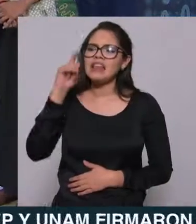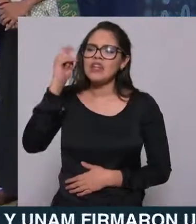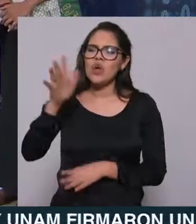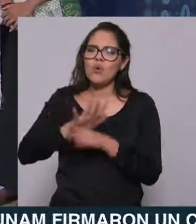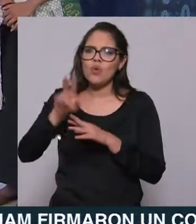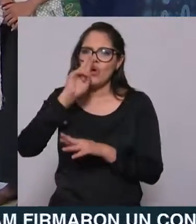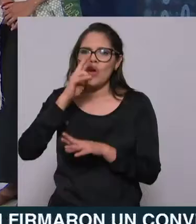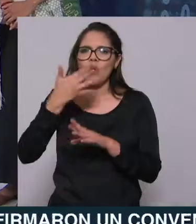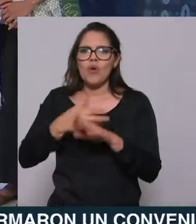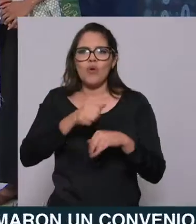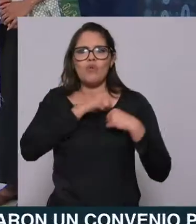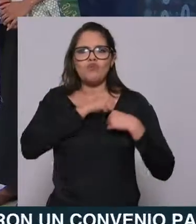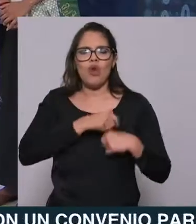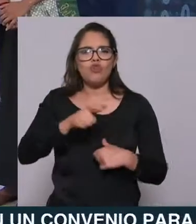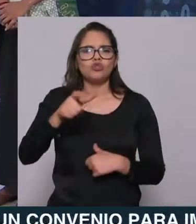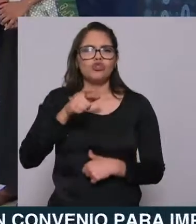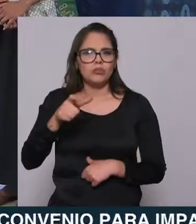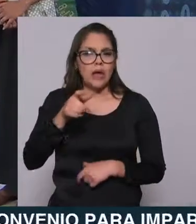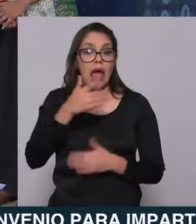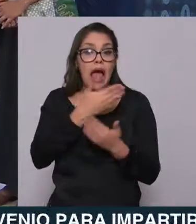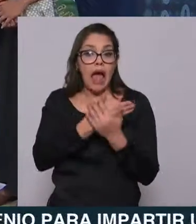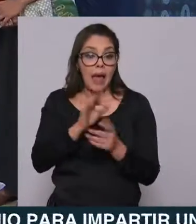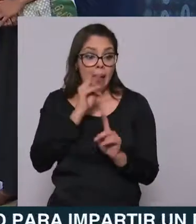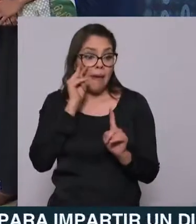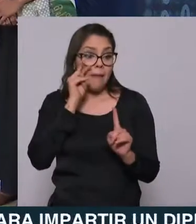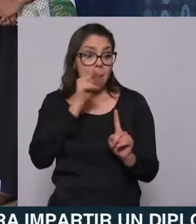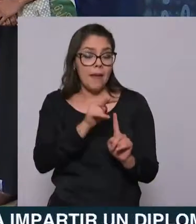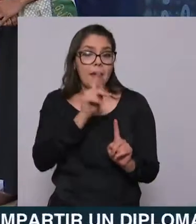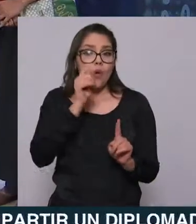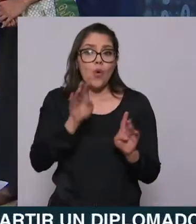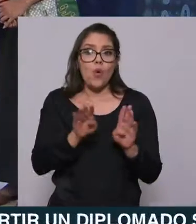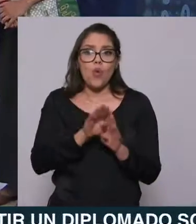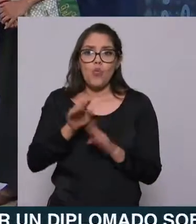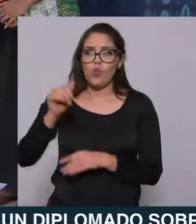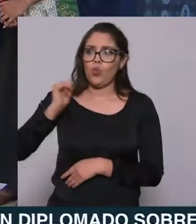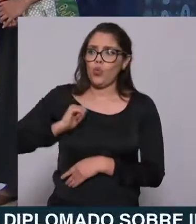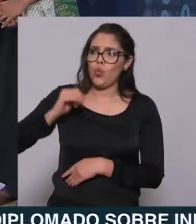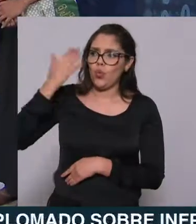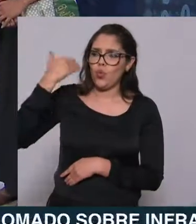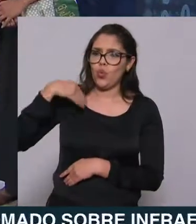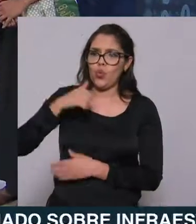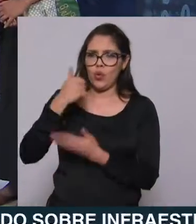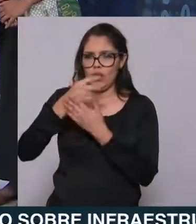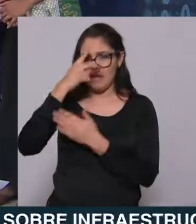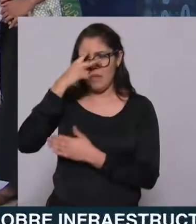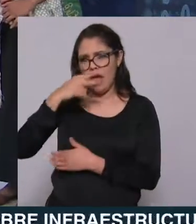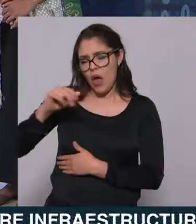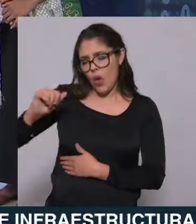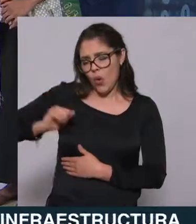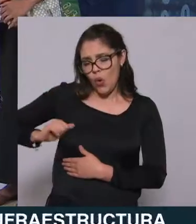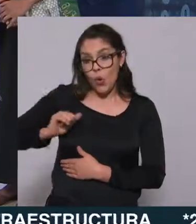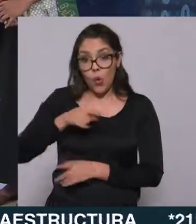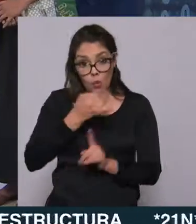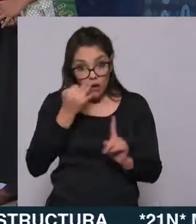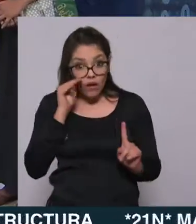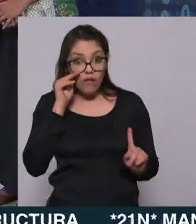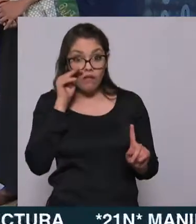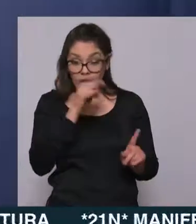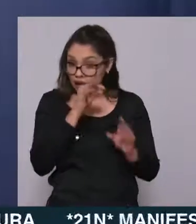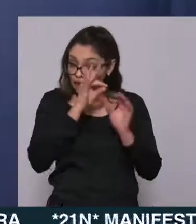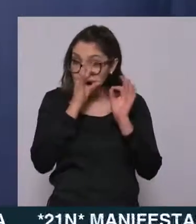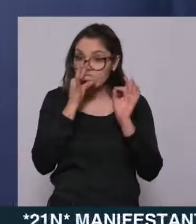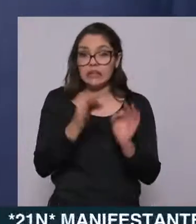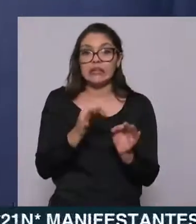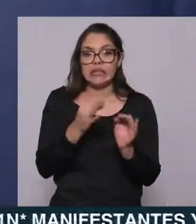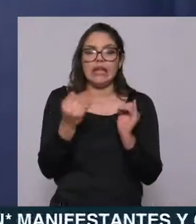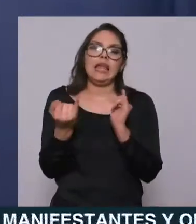de Xochimilco, que además de lo que podemos ver ahí, que es una reminiscencia de cómo era la Ciudad de México en la época prehispánica, ahí lo podemos apreciar tal cual.